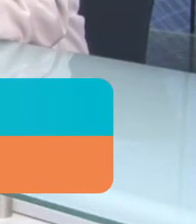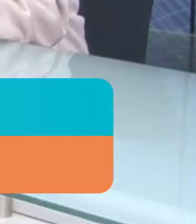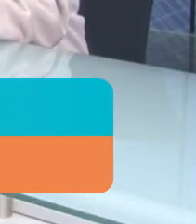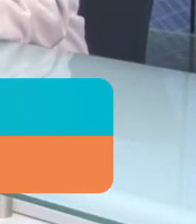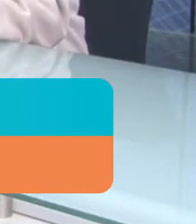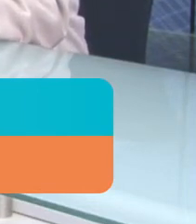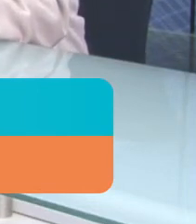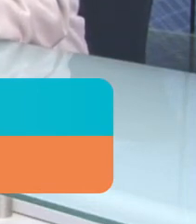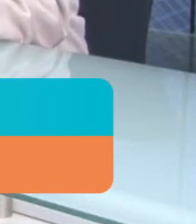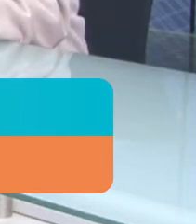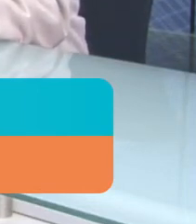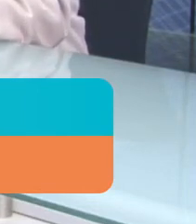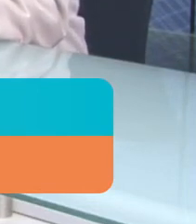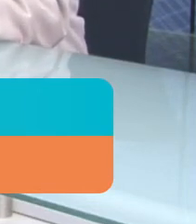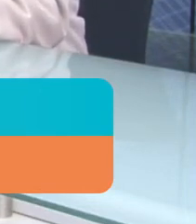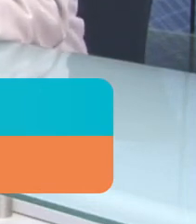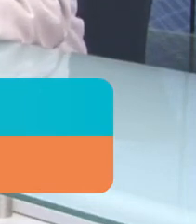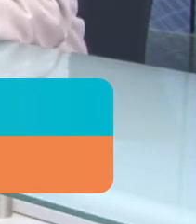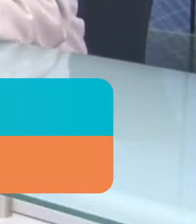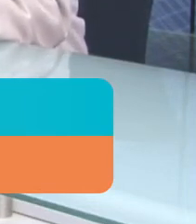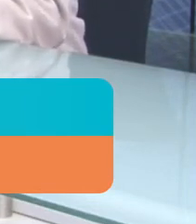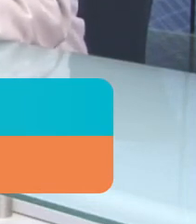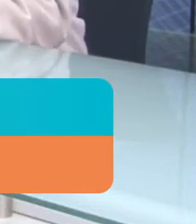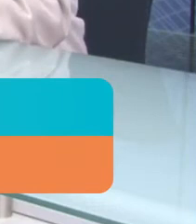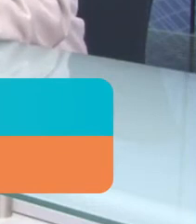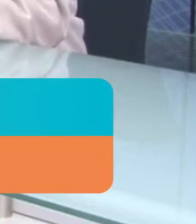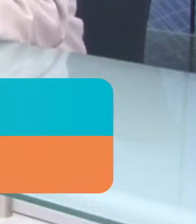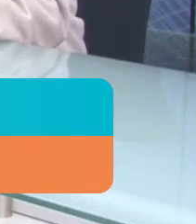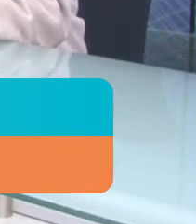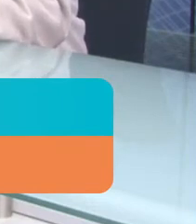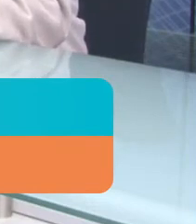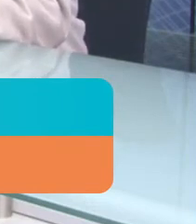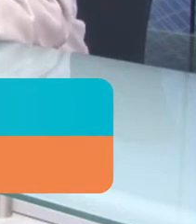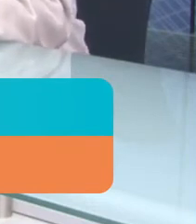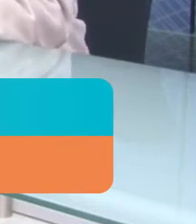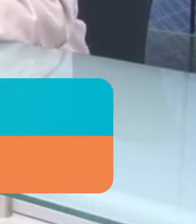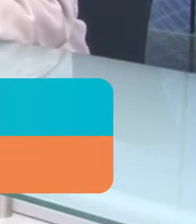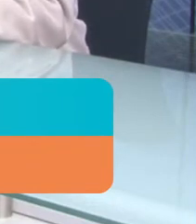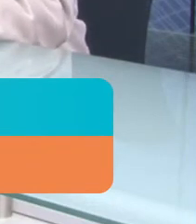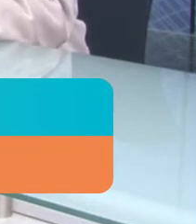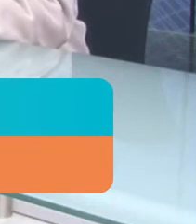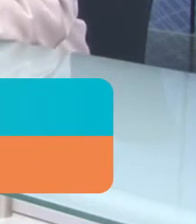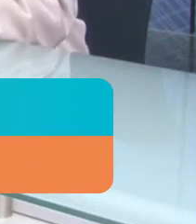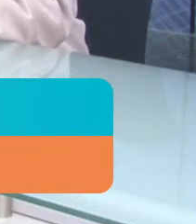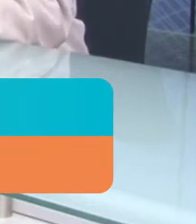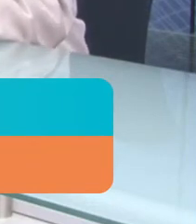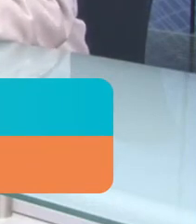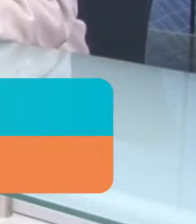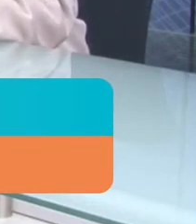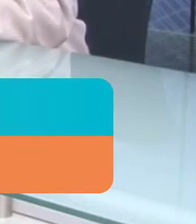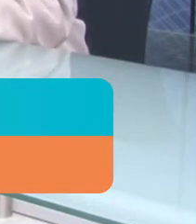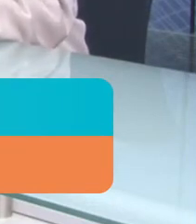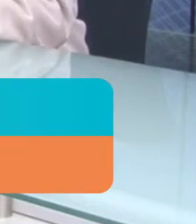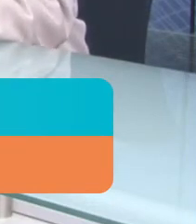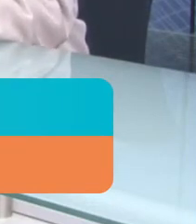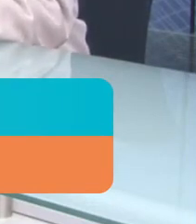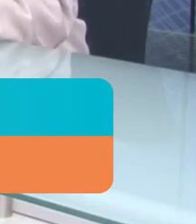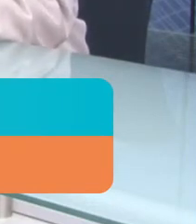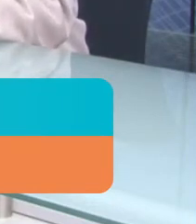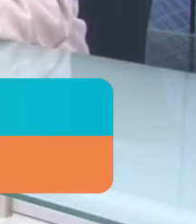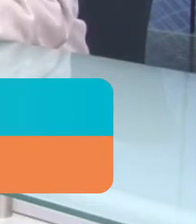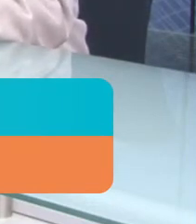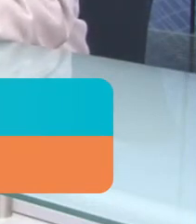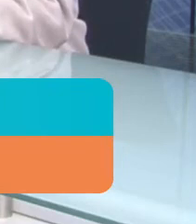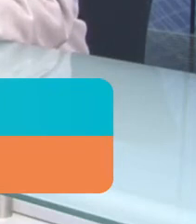es presidente de Sense Internacional, porque justamente el día martes 27 de junio se conmemora el